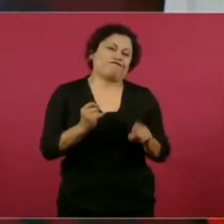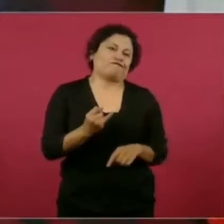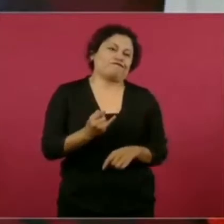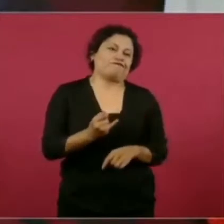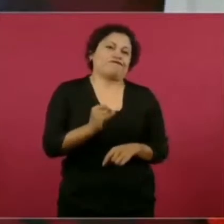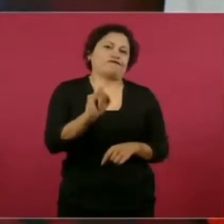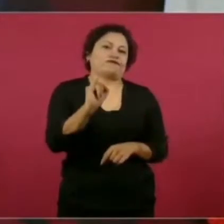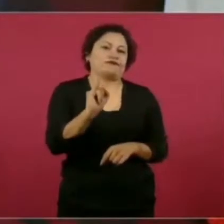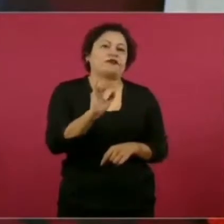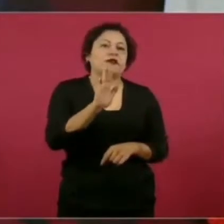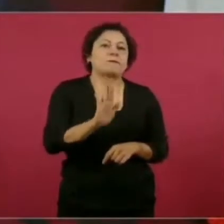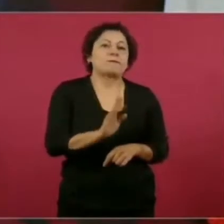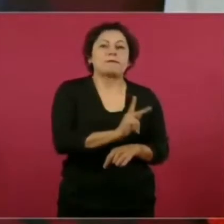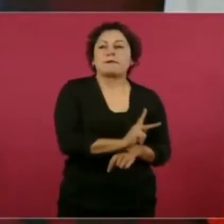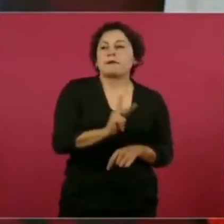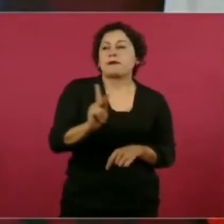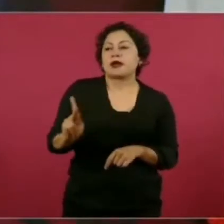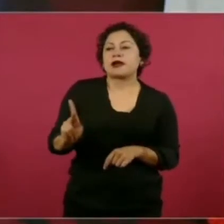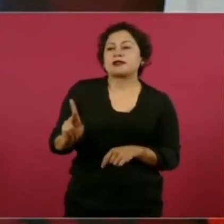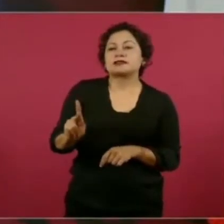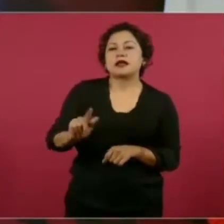entre la Coca-Cola y la Pepsi-Cola.